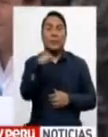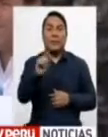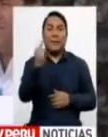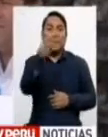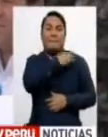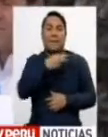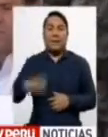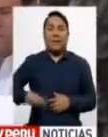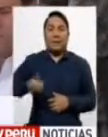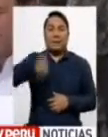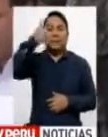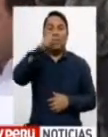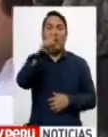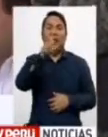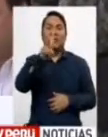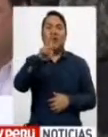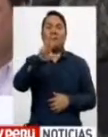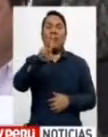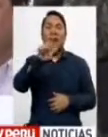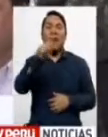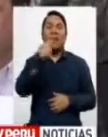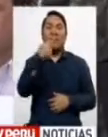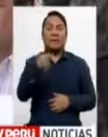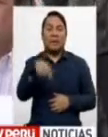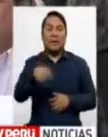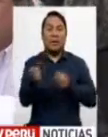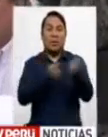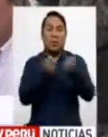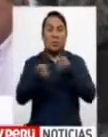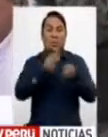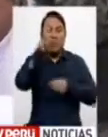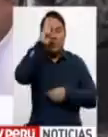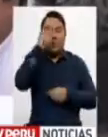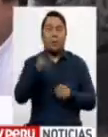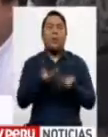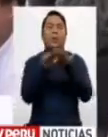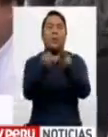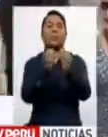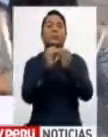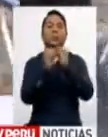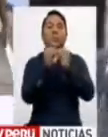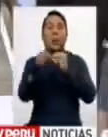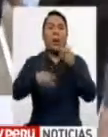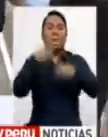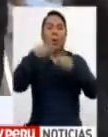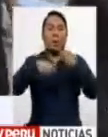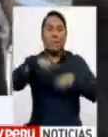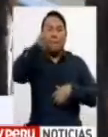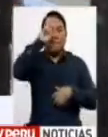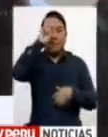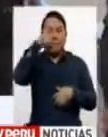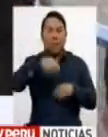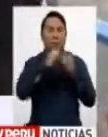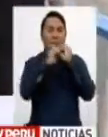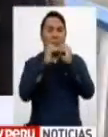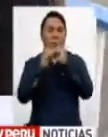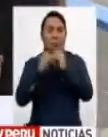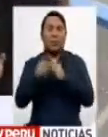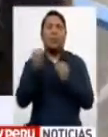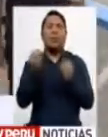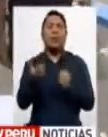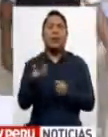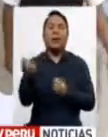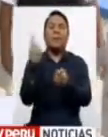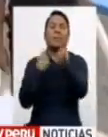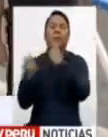ministro Fernando Zavala señaló que el gobierno está enfocado en solucionar los problemas del país. Esto al ser consultado por las críticas